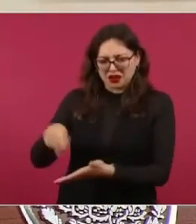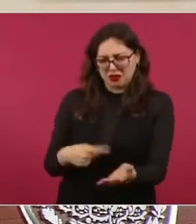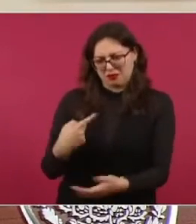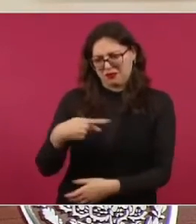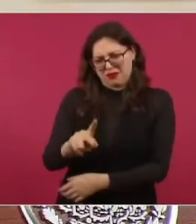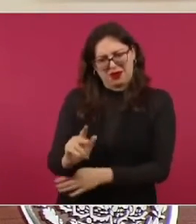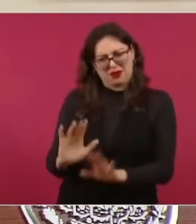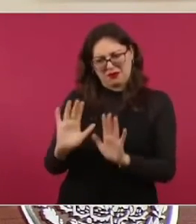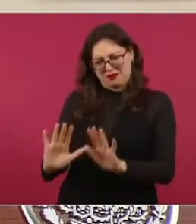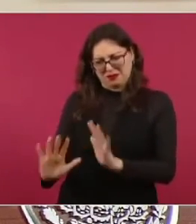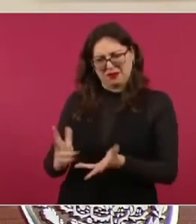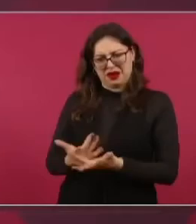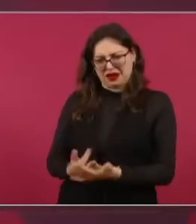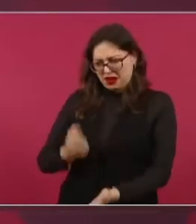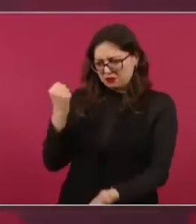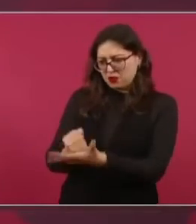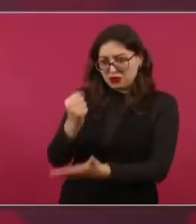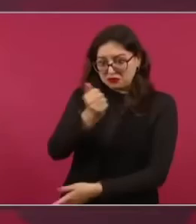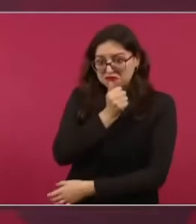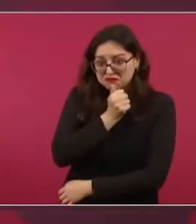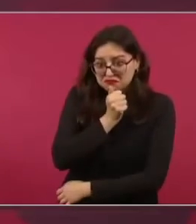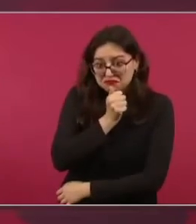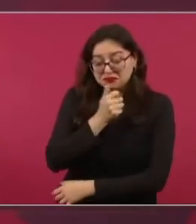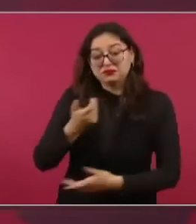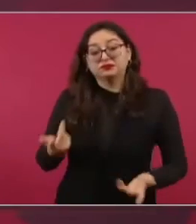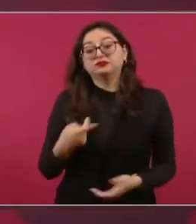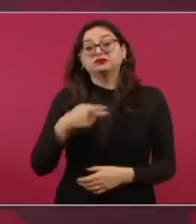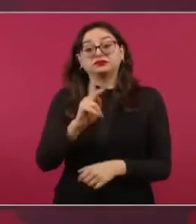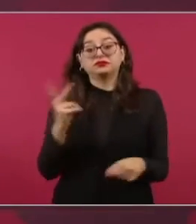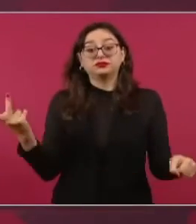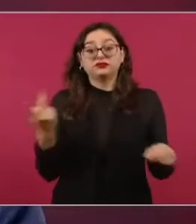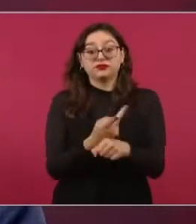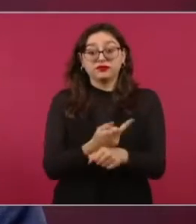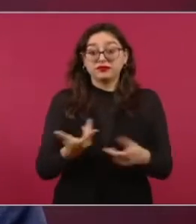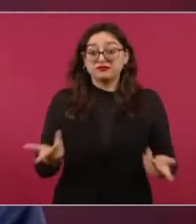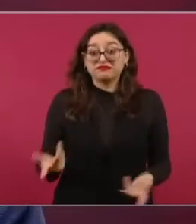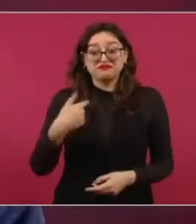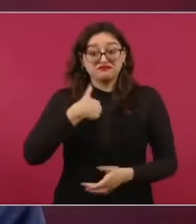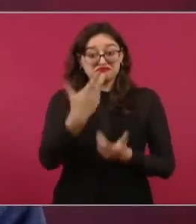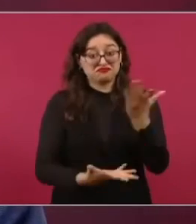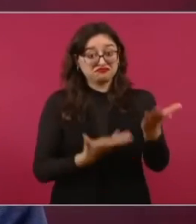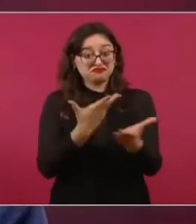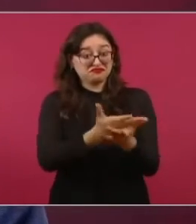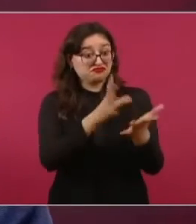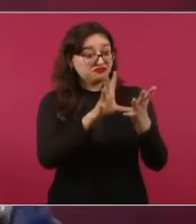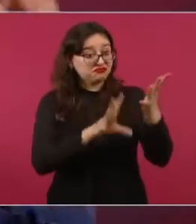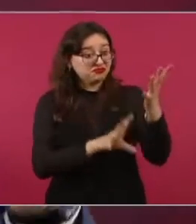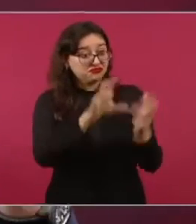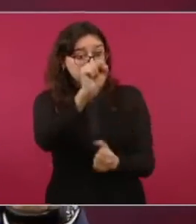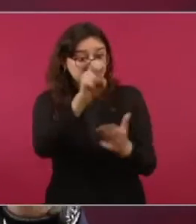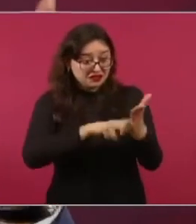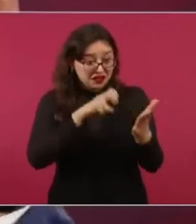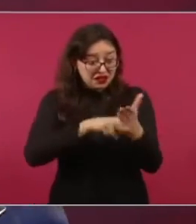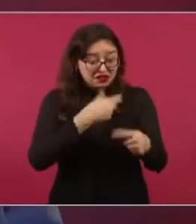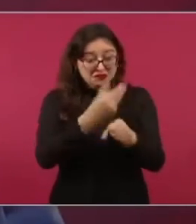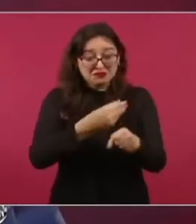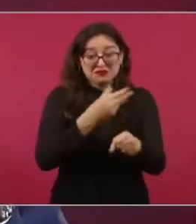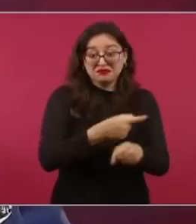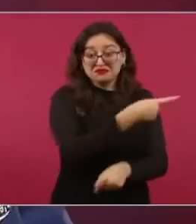que el bloque conservador se opuso a la reforma. Yo estaba